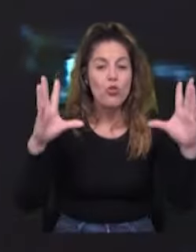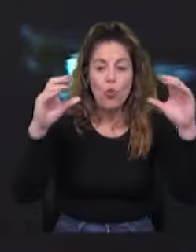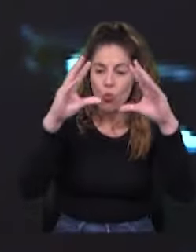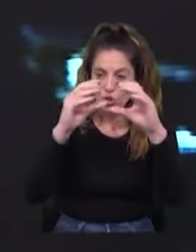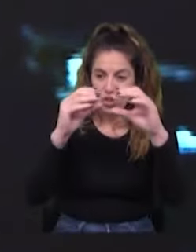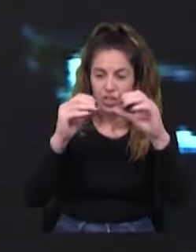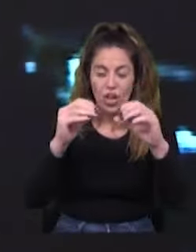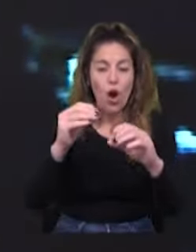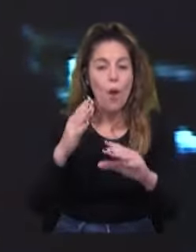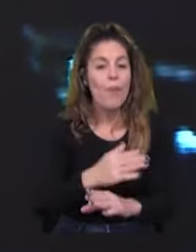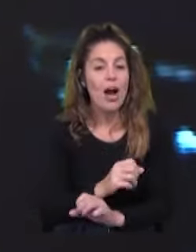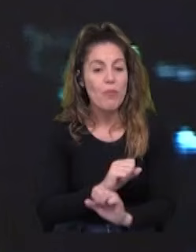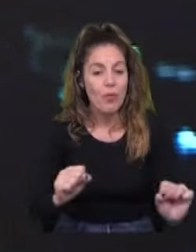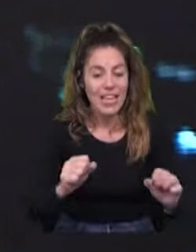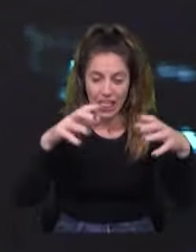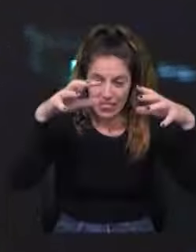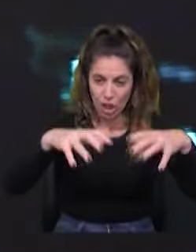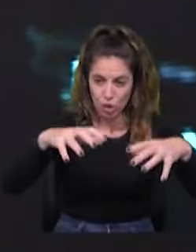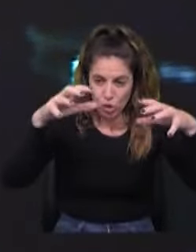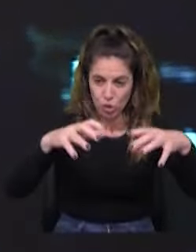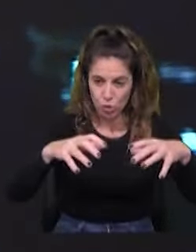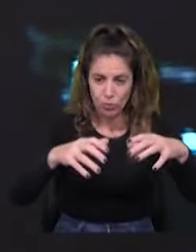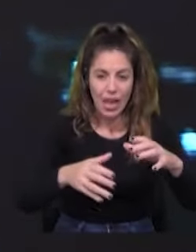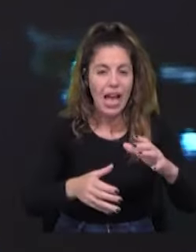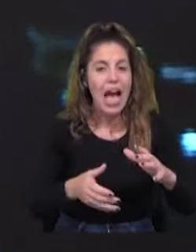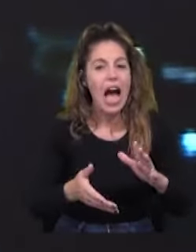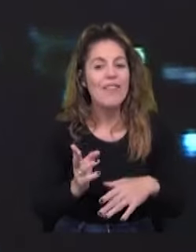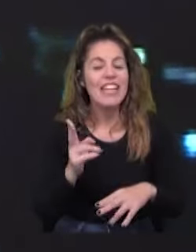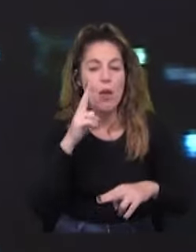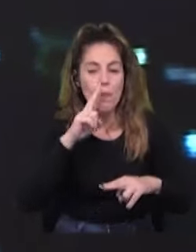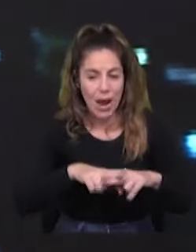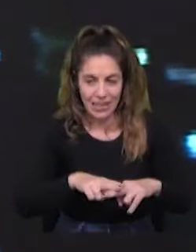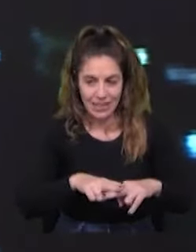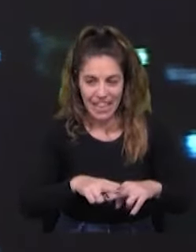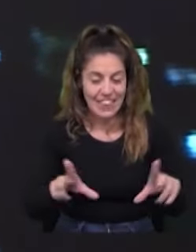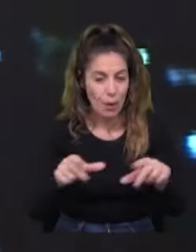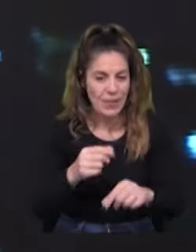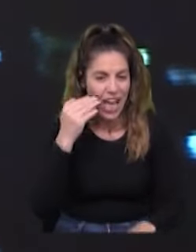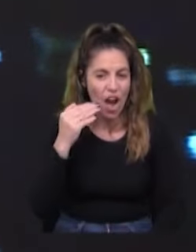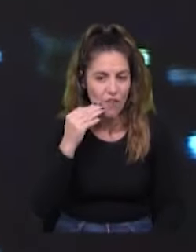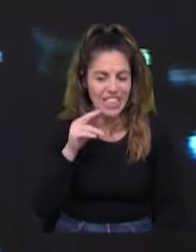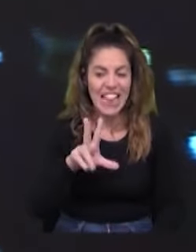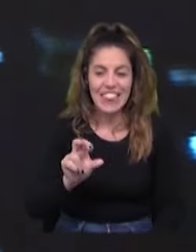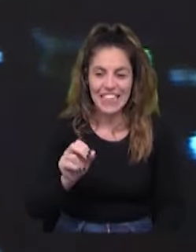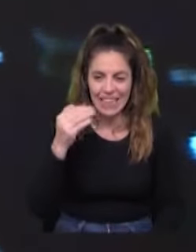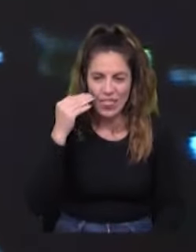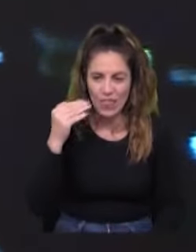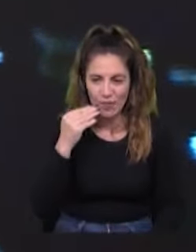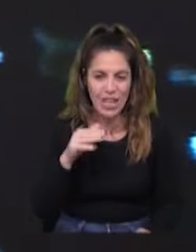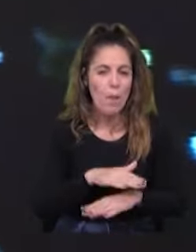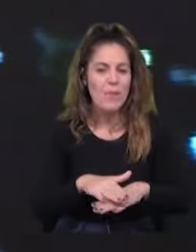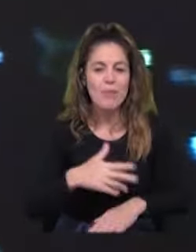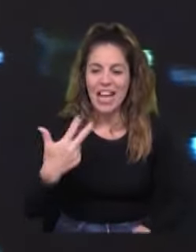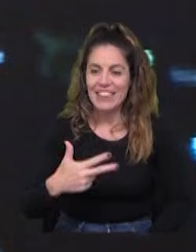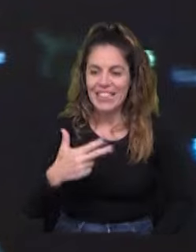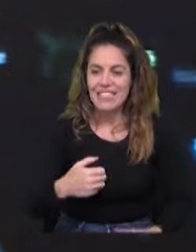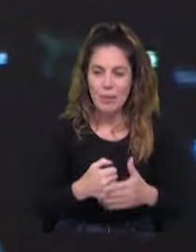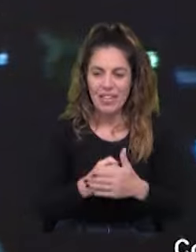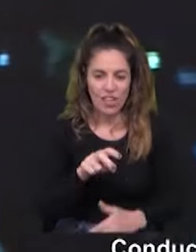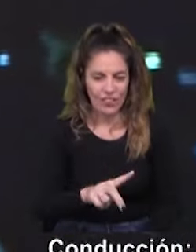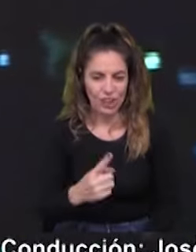baja probabilidad de precipitaciones nos vamos al martes así termina abril 30 de abril mínima de 13 máxima de